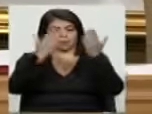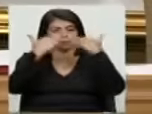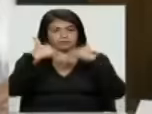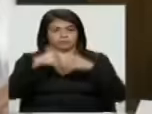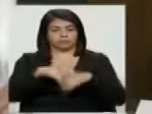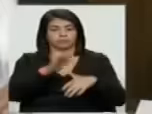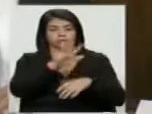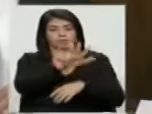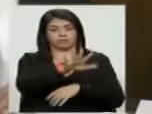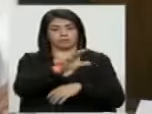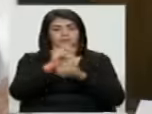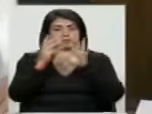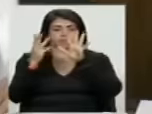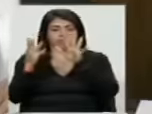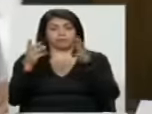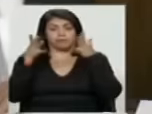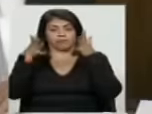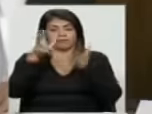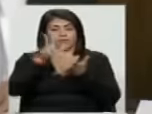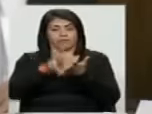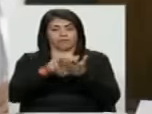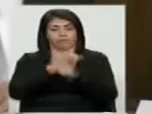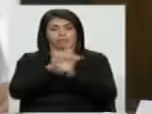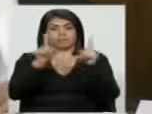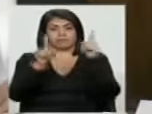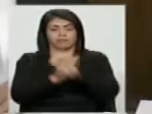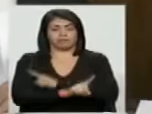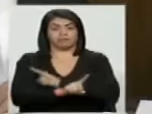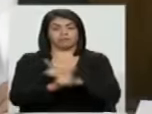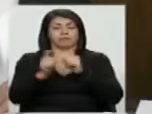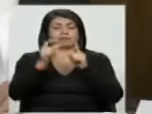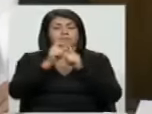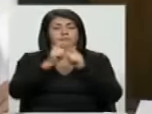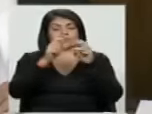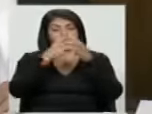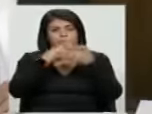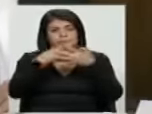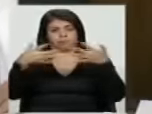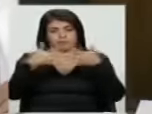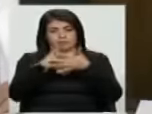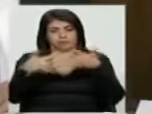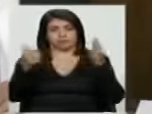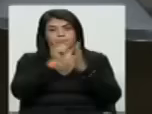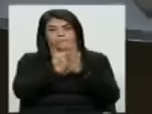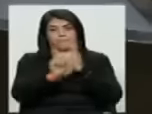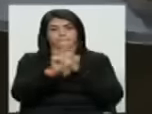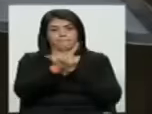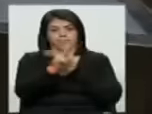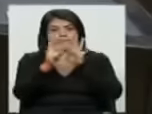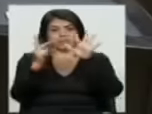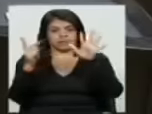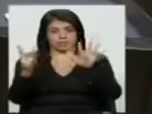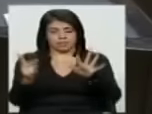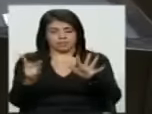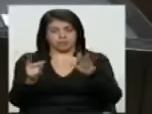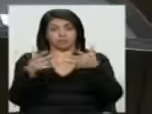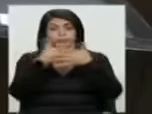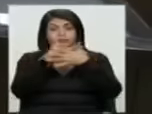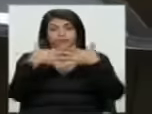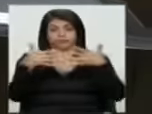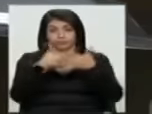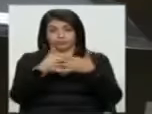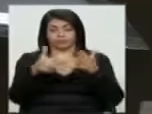Siguiente. 58. Se sugiere aprobar con modificación el contenido del artículo 27, quedando redactado en los siguientes